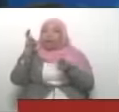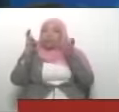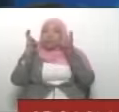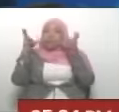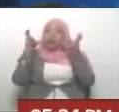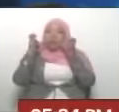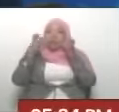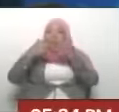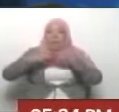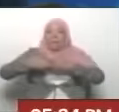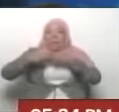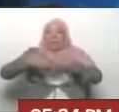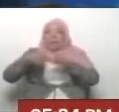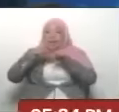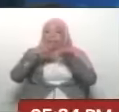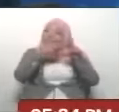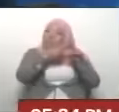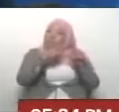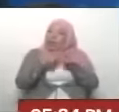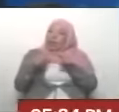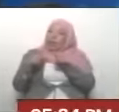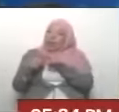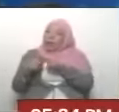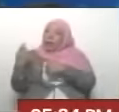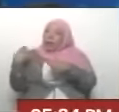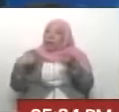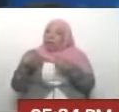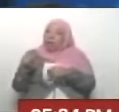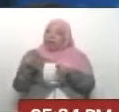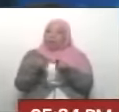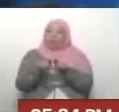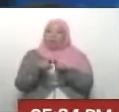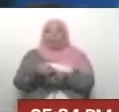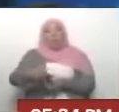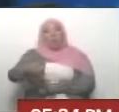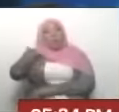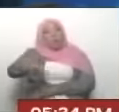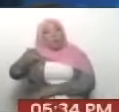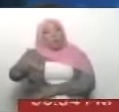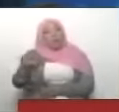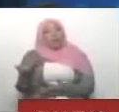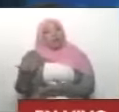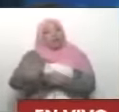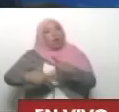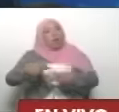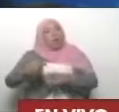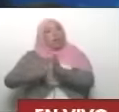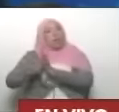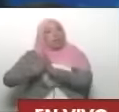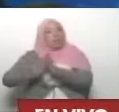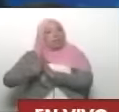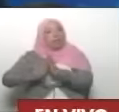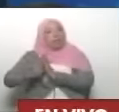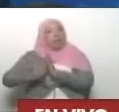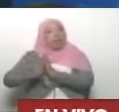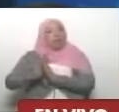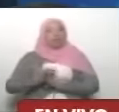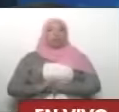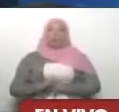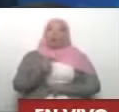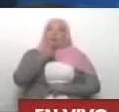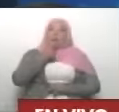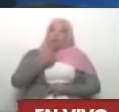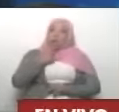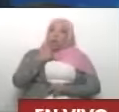sectores comerciales del país, todos los sectores de comercio en las comunas, muy las importante. Comunas productivas, y es muy